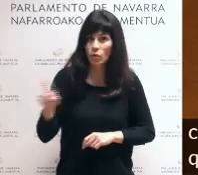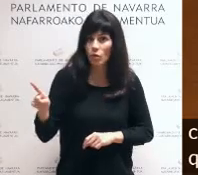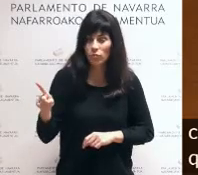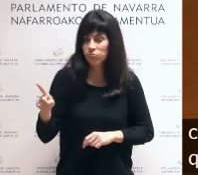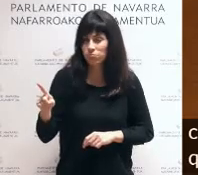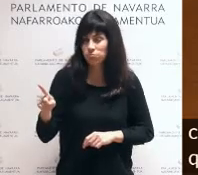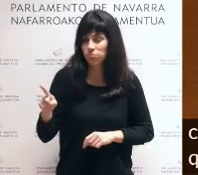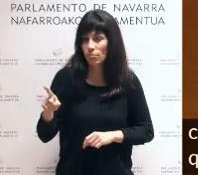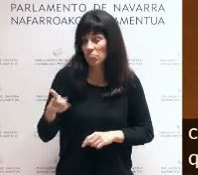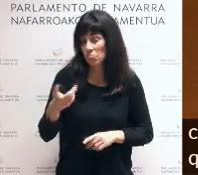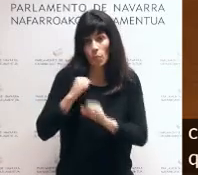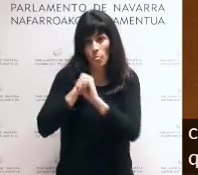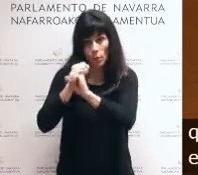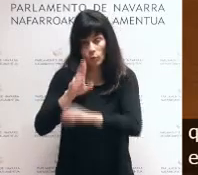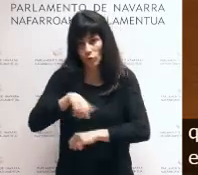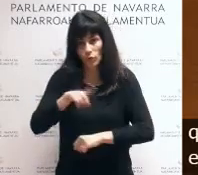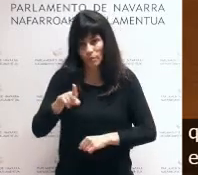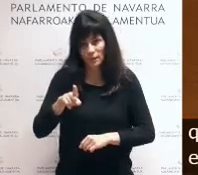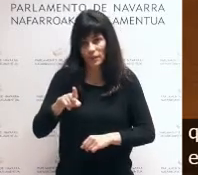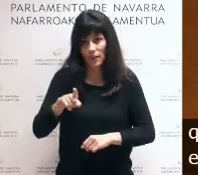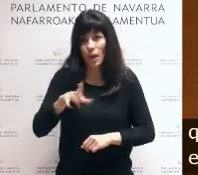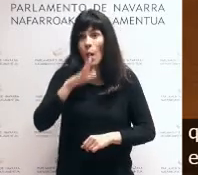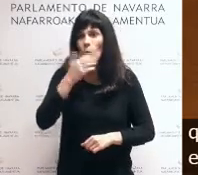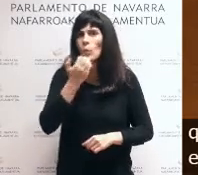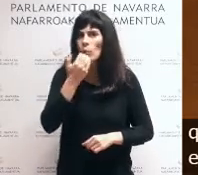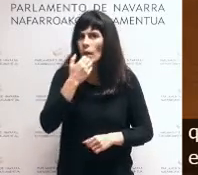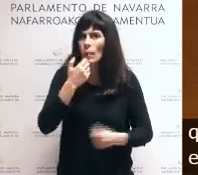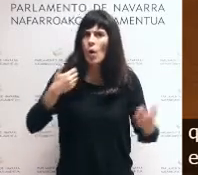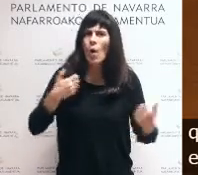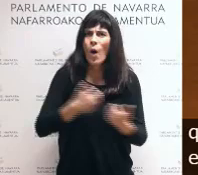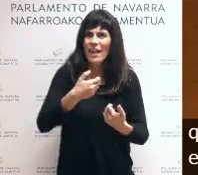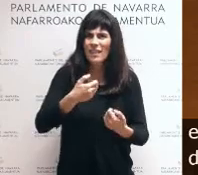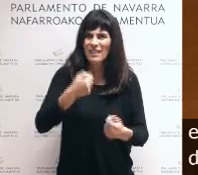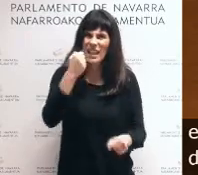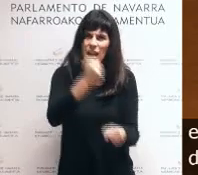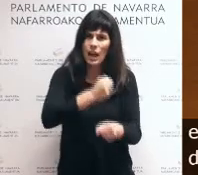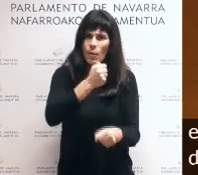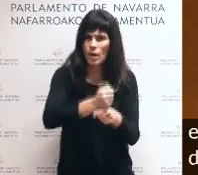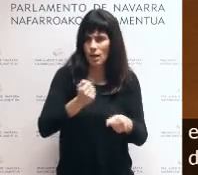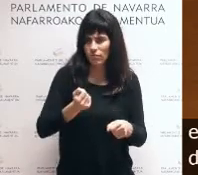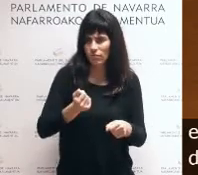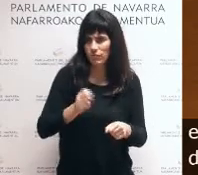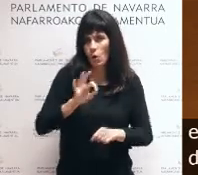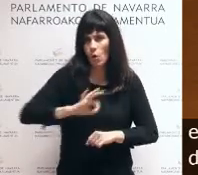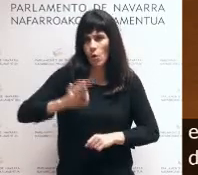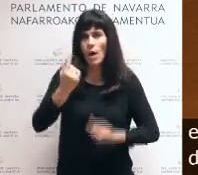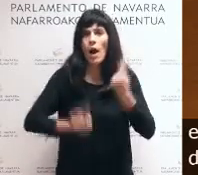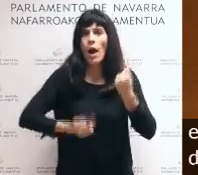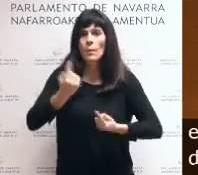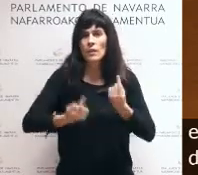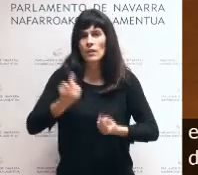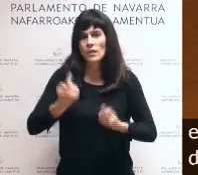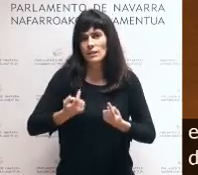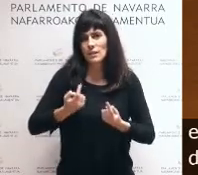la decisión de las empresas un desgraciado accidente laboral, ni tampoco a veces el tener que acudir a un ERTE